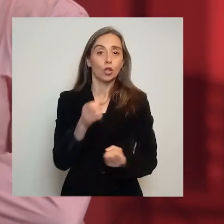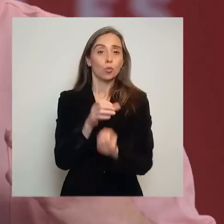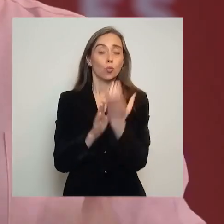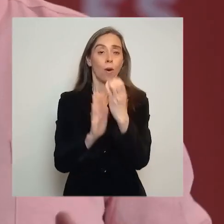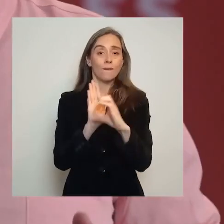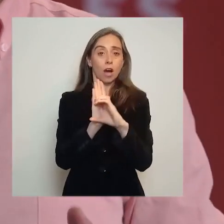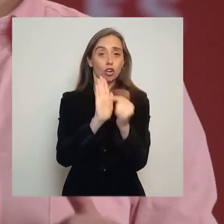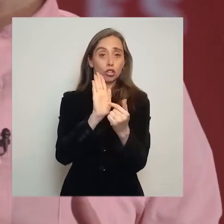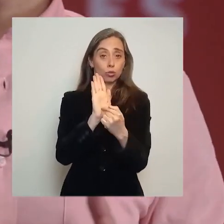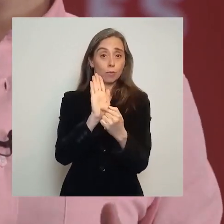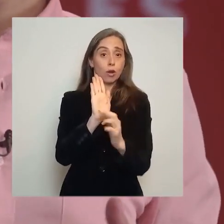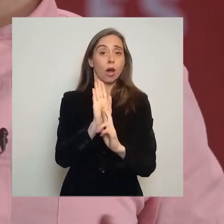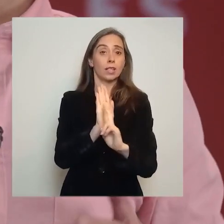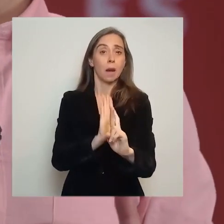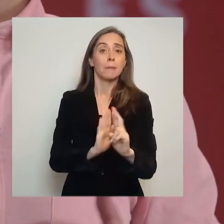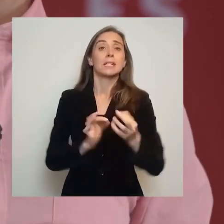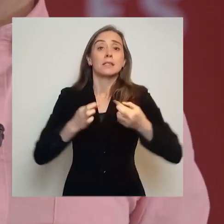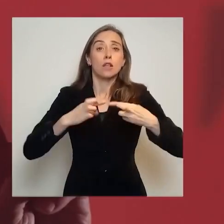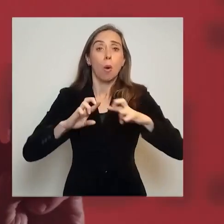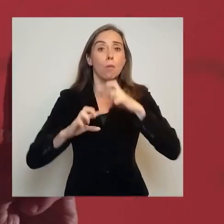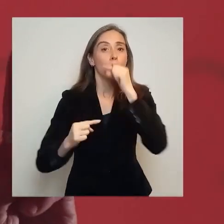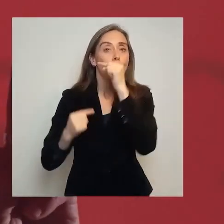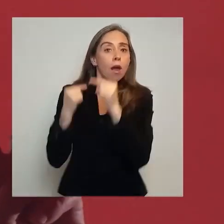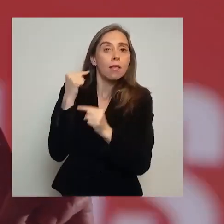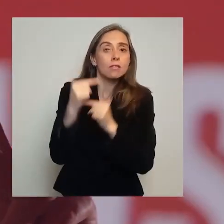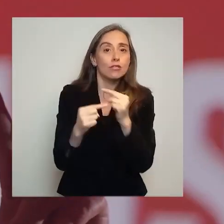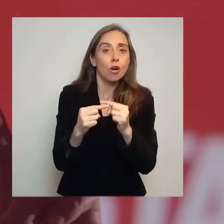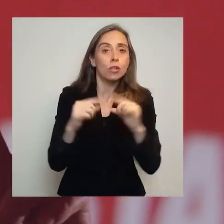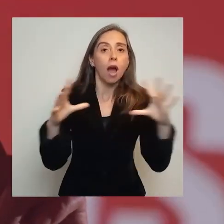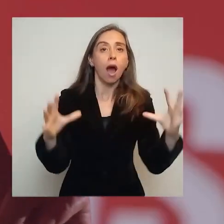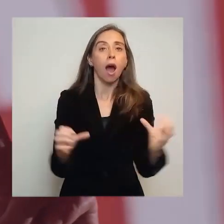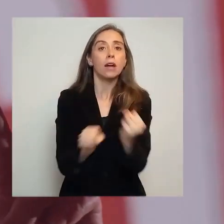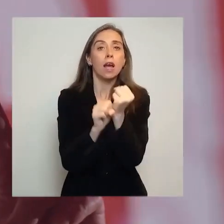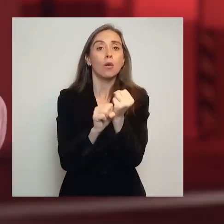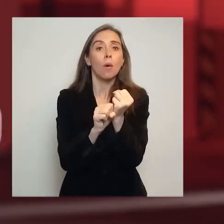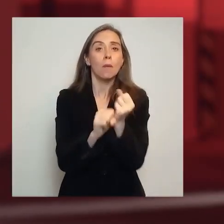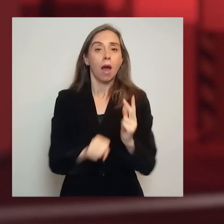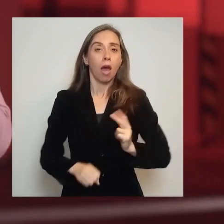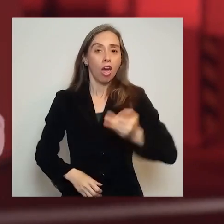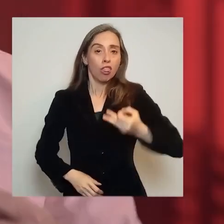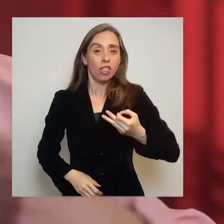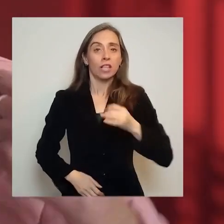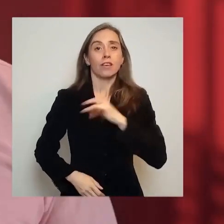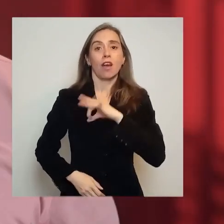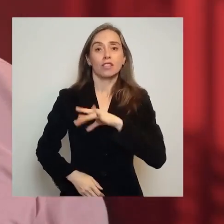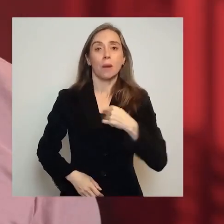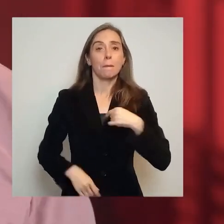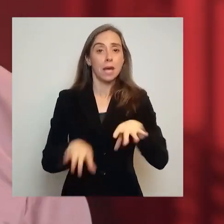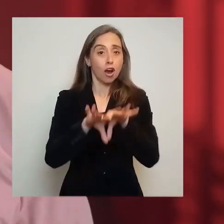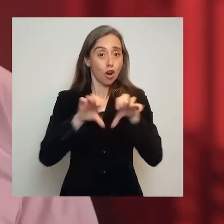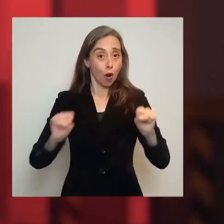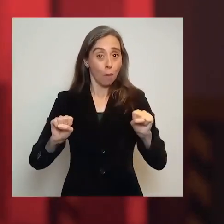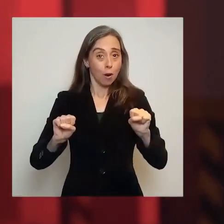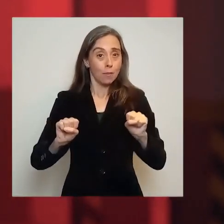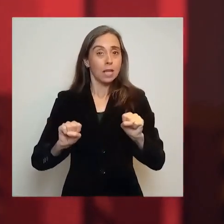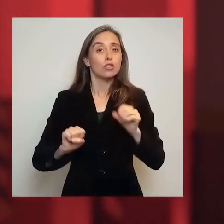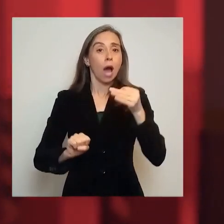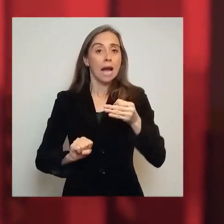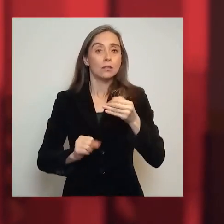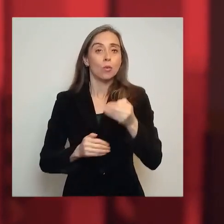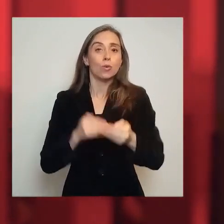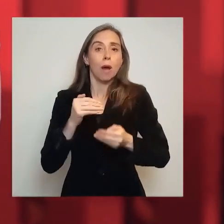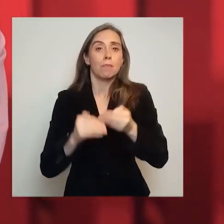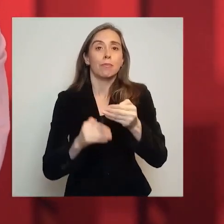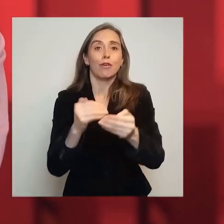La nueva Constitución representa una oportunidad histórica para recuperar la dignidad de Chile. Mi compromiso es asegurar